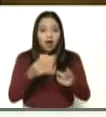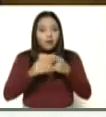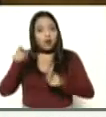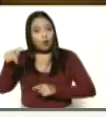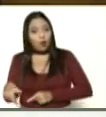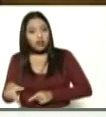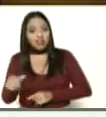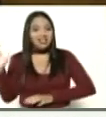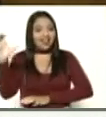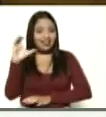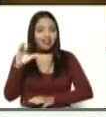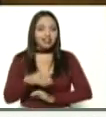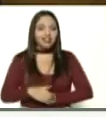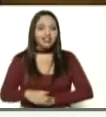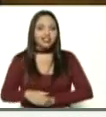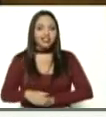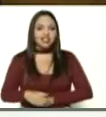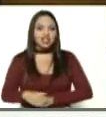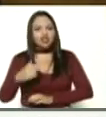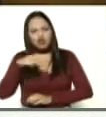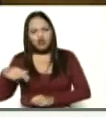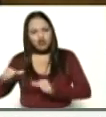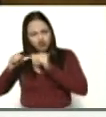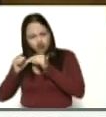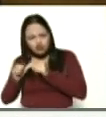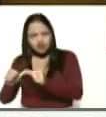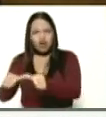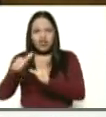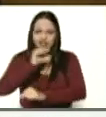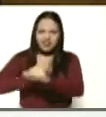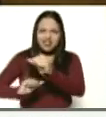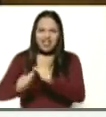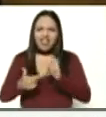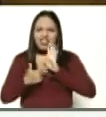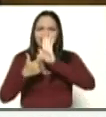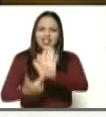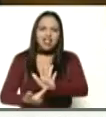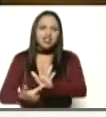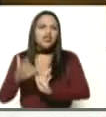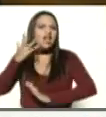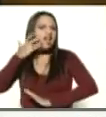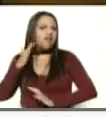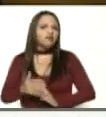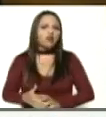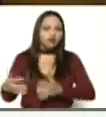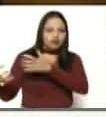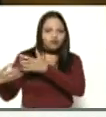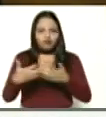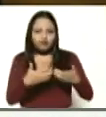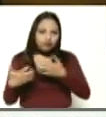los caraqueños hemos seguido en combate, dando el ejemplo ante la lucha